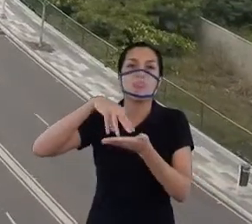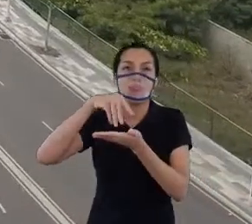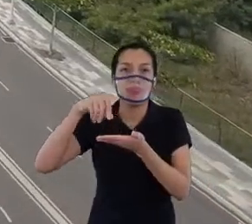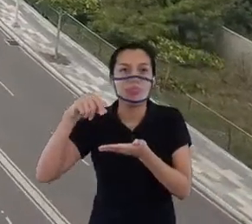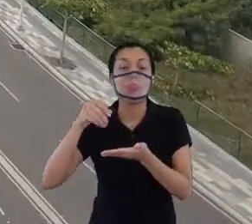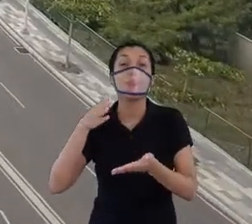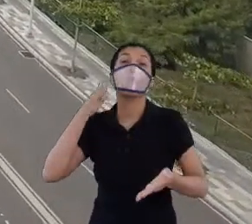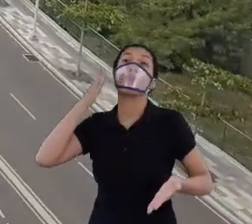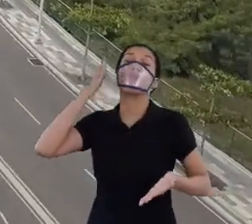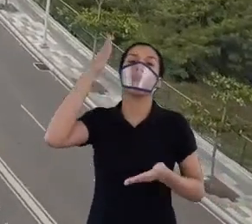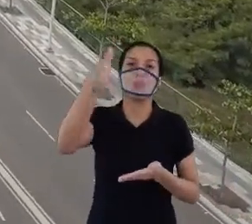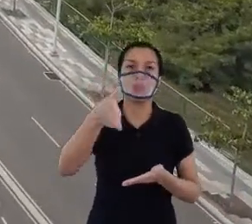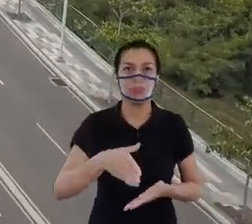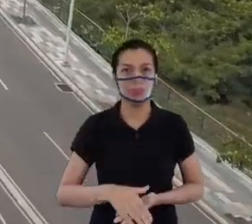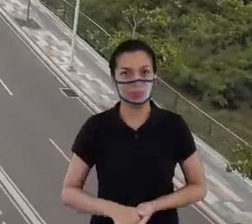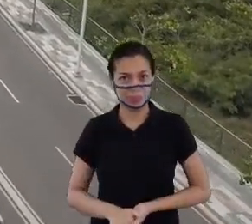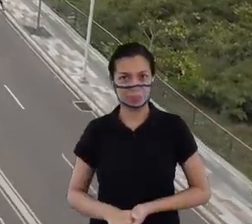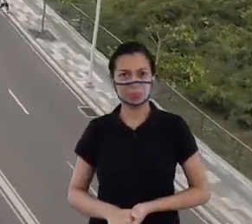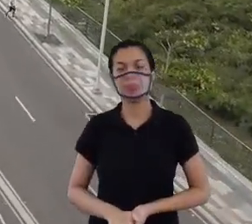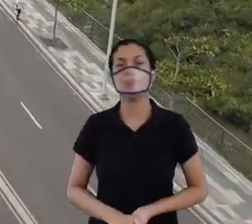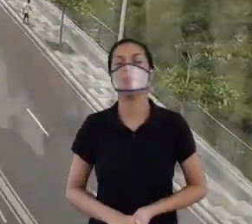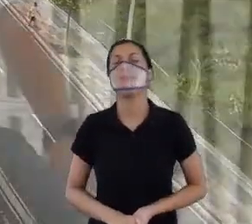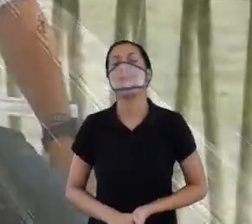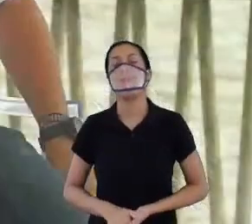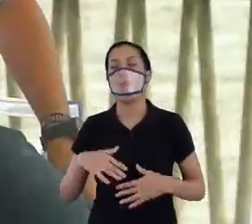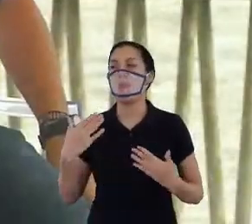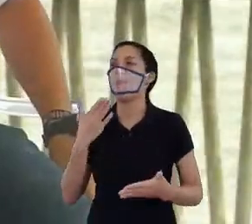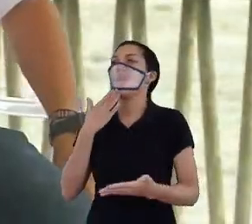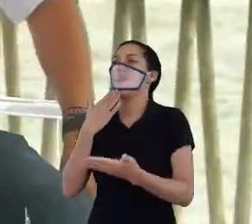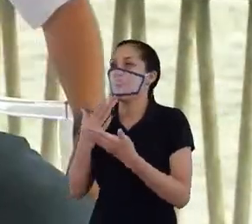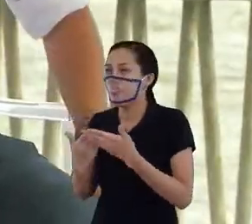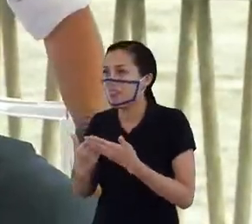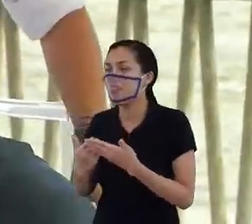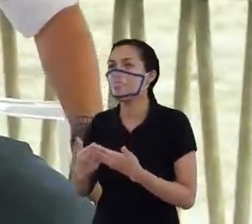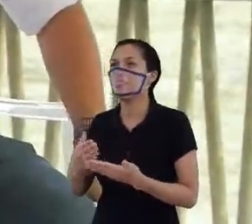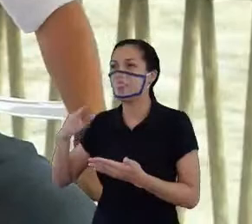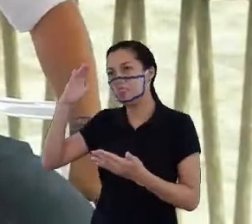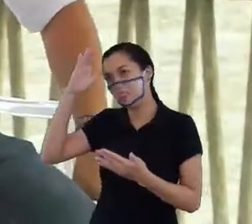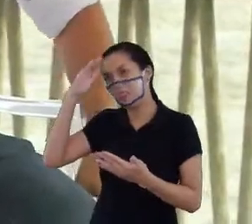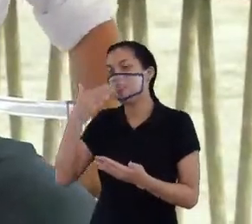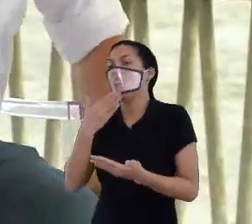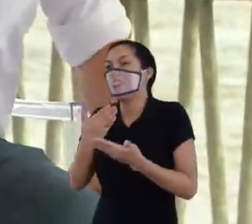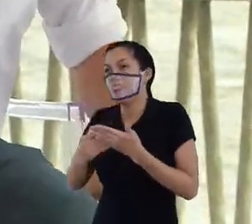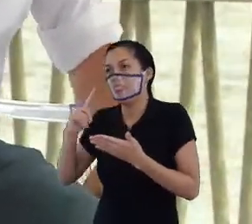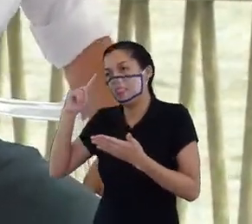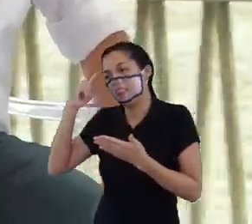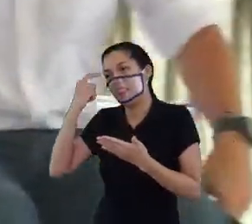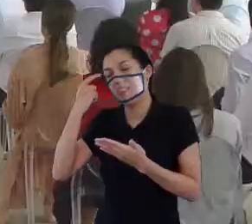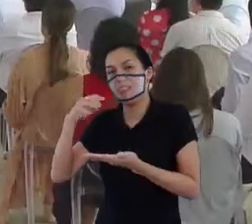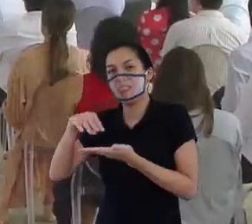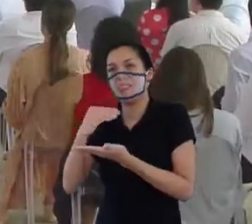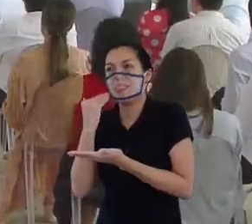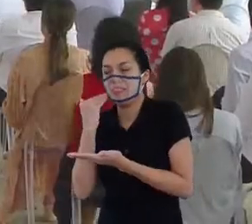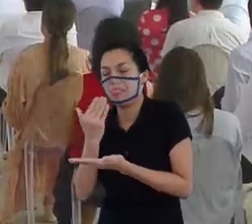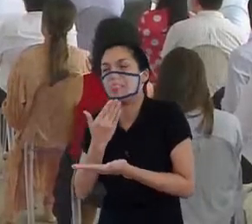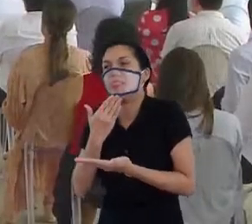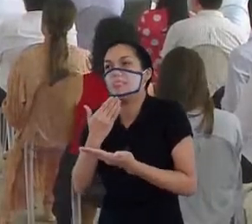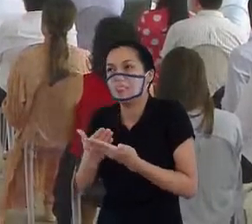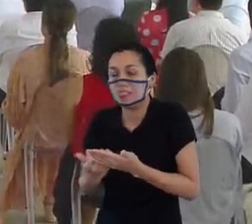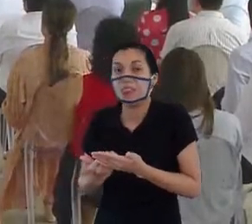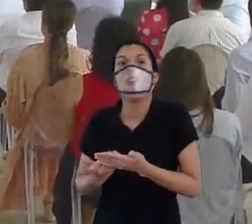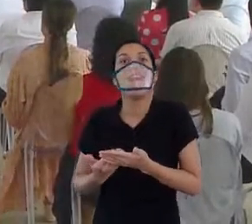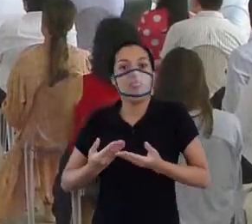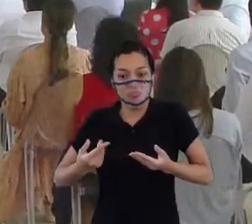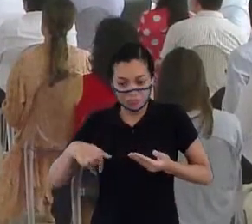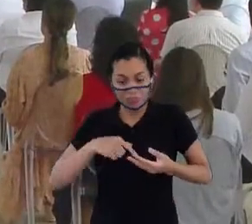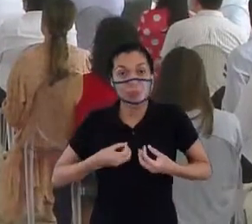futuro. Alcalde, muchas gracias. Gobernadora, gracias por sus palabras. Y efectivamente tenemos muchísimo que ofrecer.